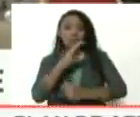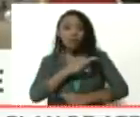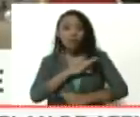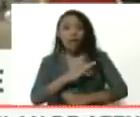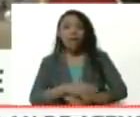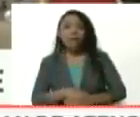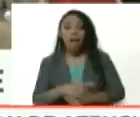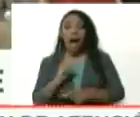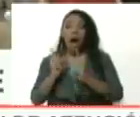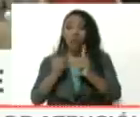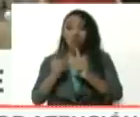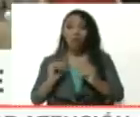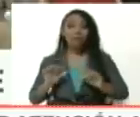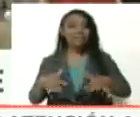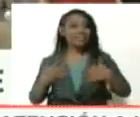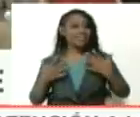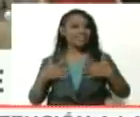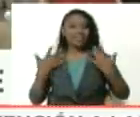se alegran